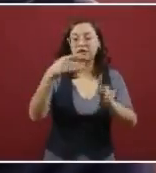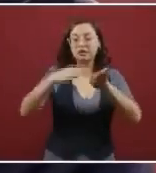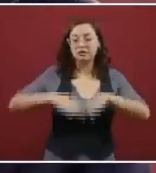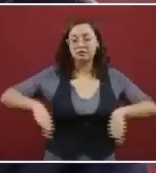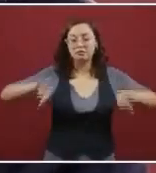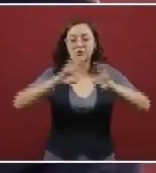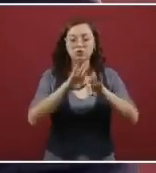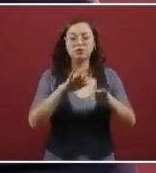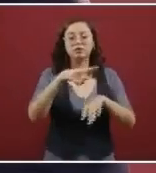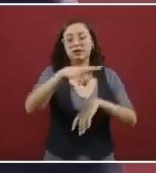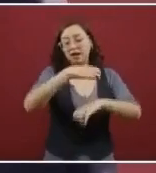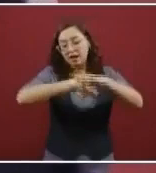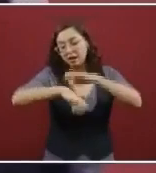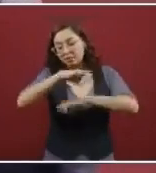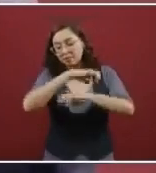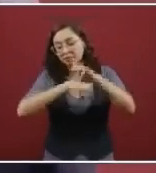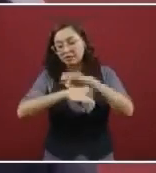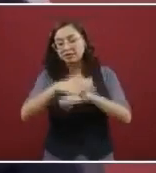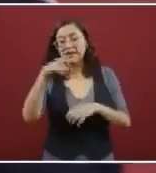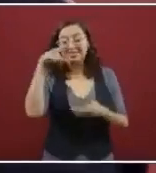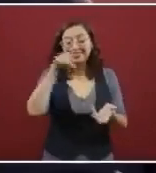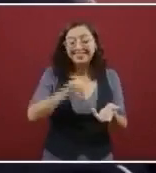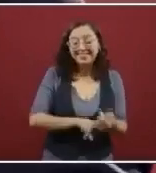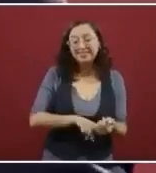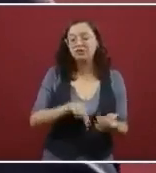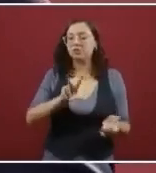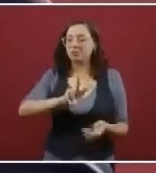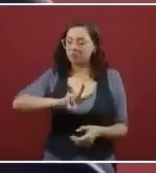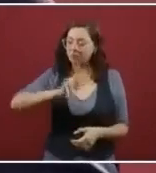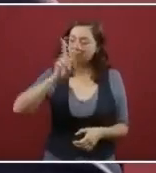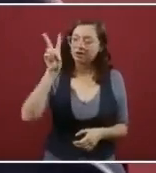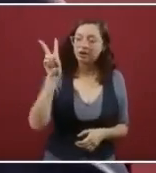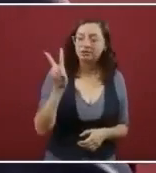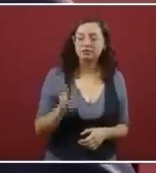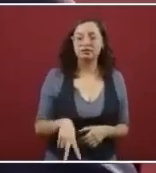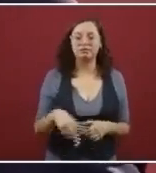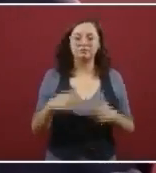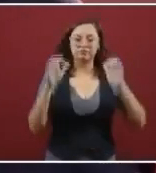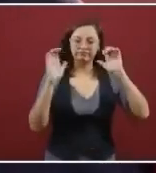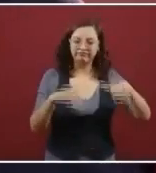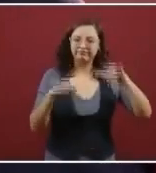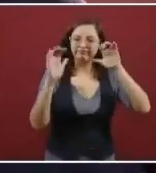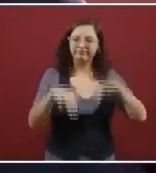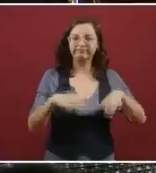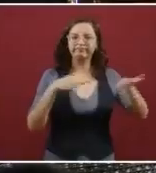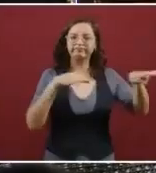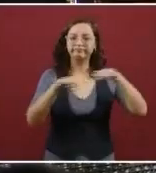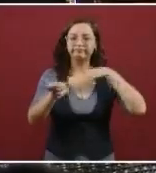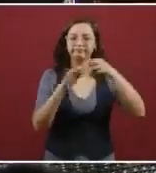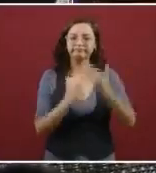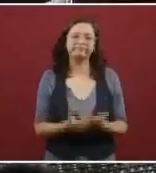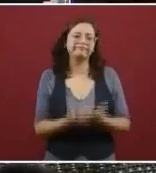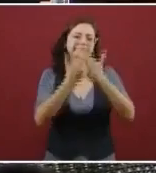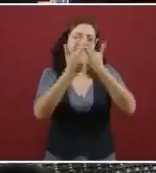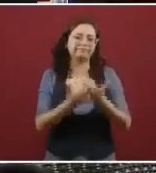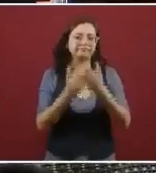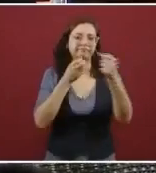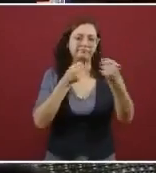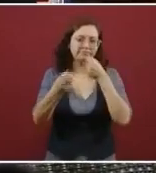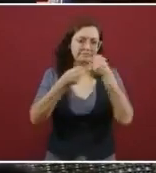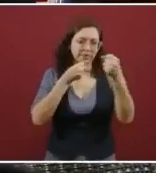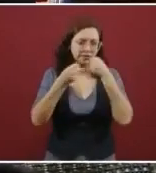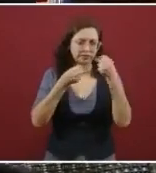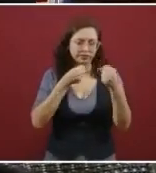se apoye a empresas en donde se le da trabajo a